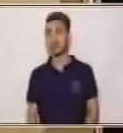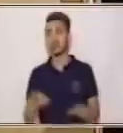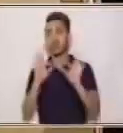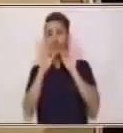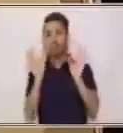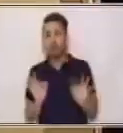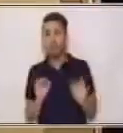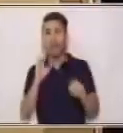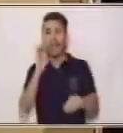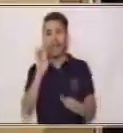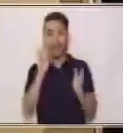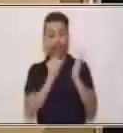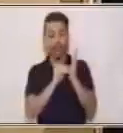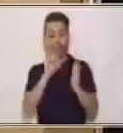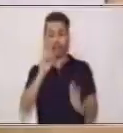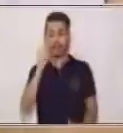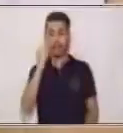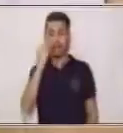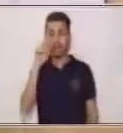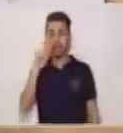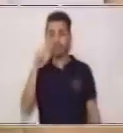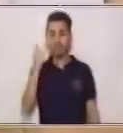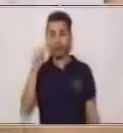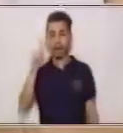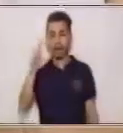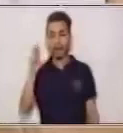igual o parecido.